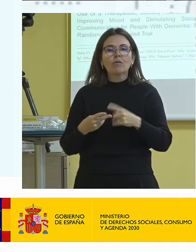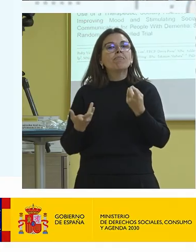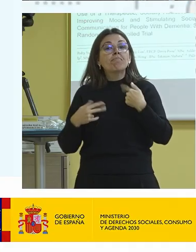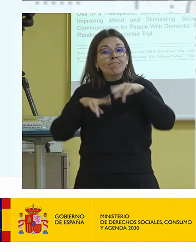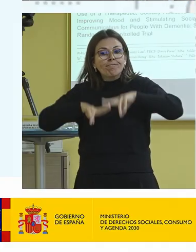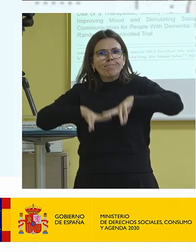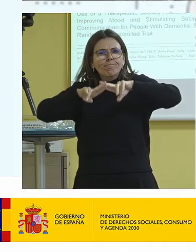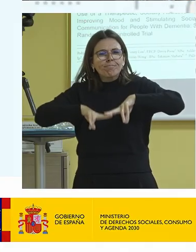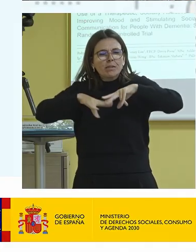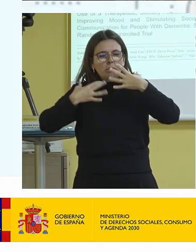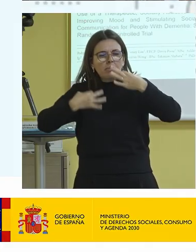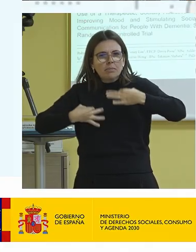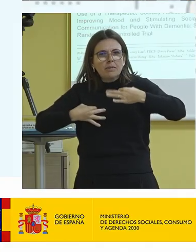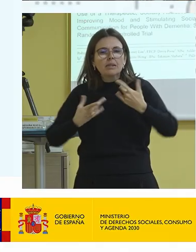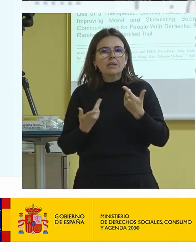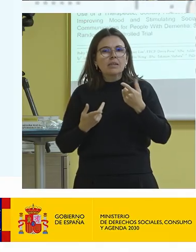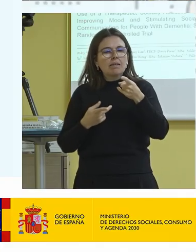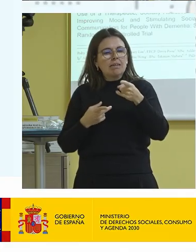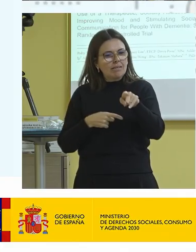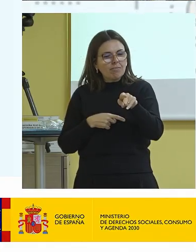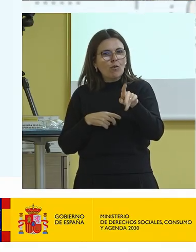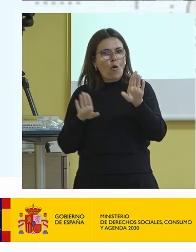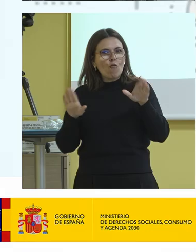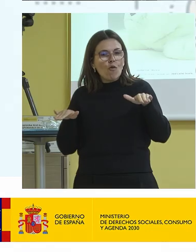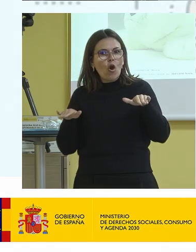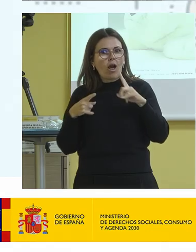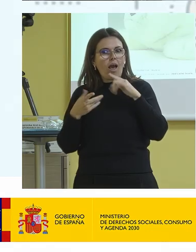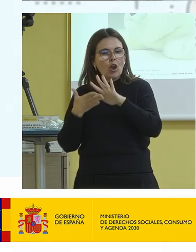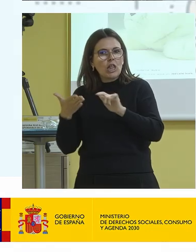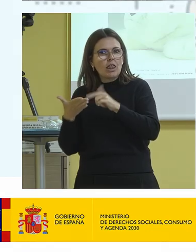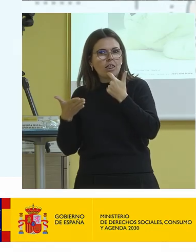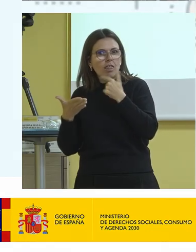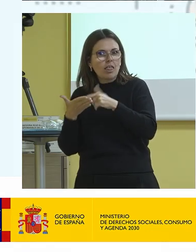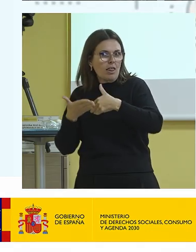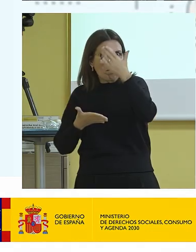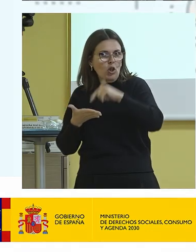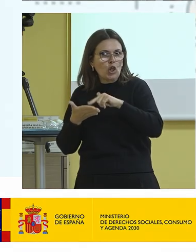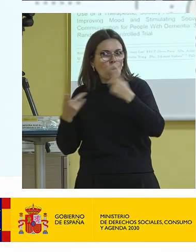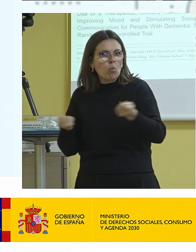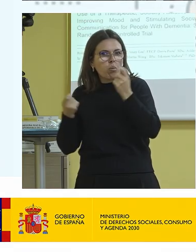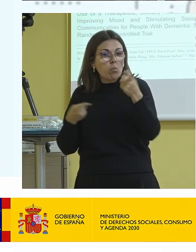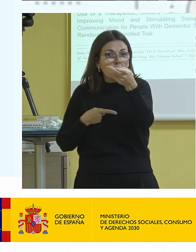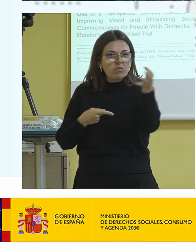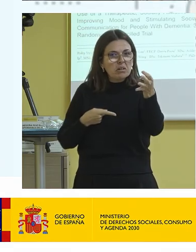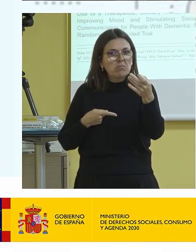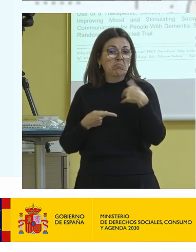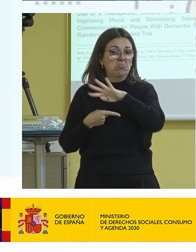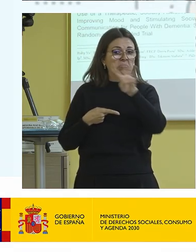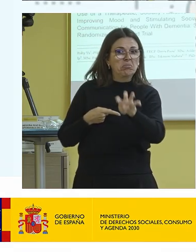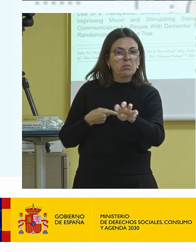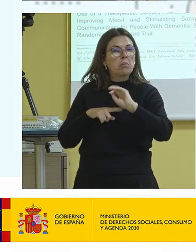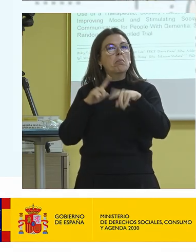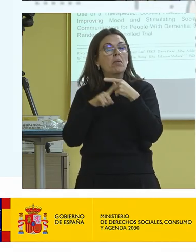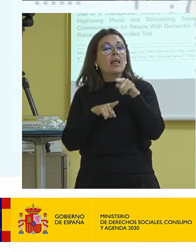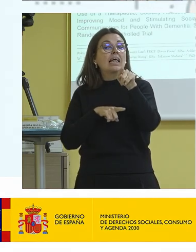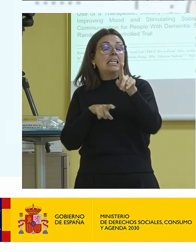pones a analizarlo, ves que no está tan claro que esta foca, como dice la noticia de tal periódico, ¿vale?, sea tan perfecta, sino que a veces